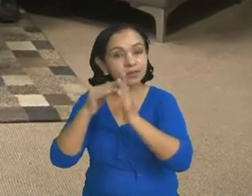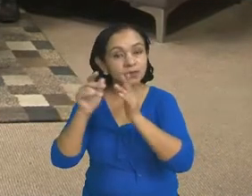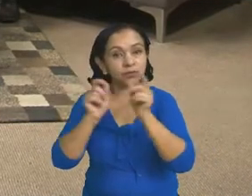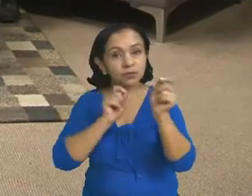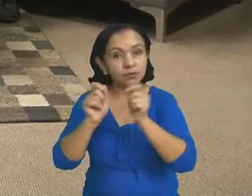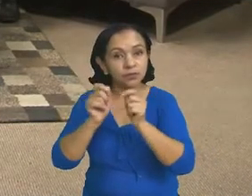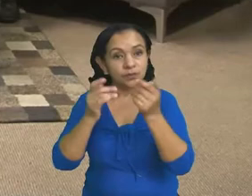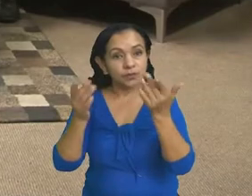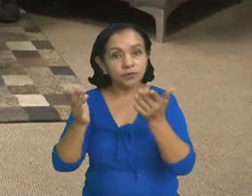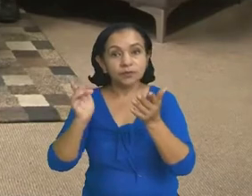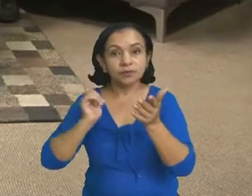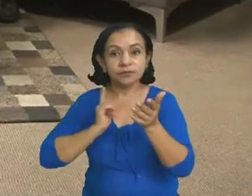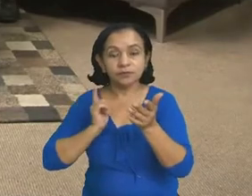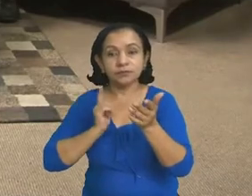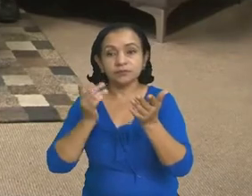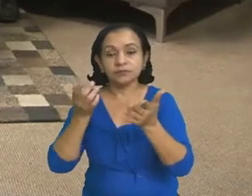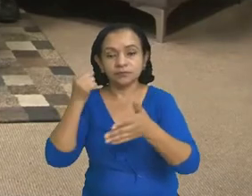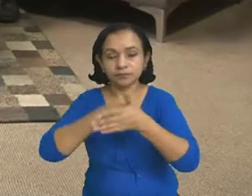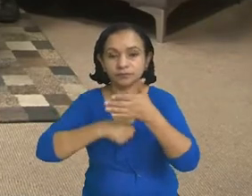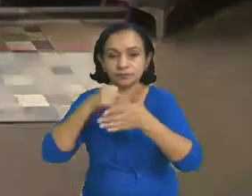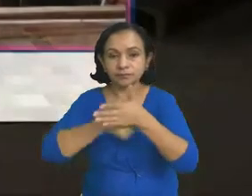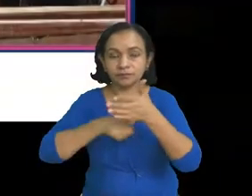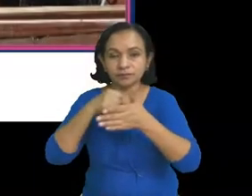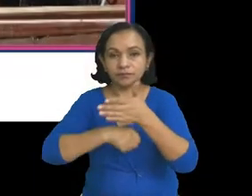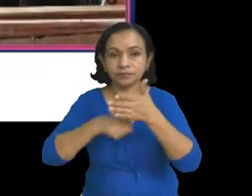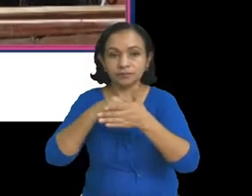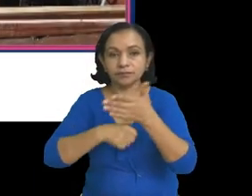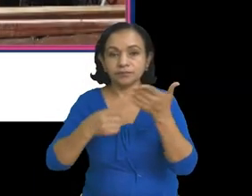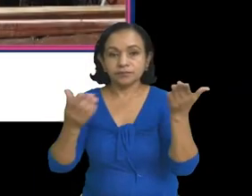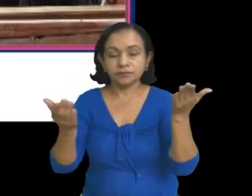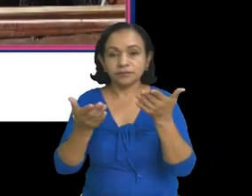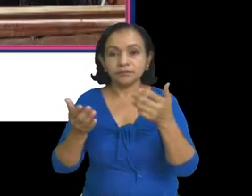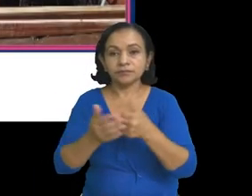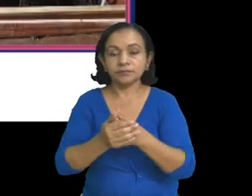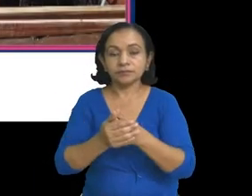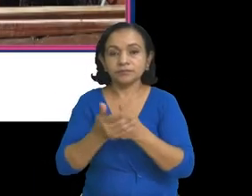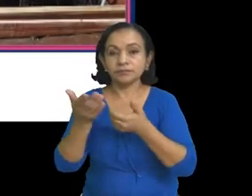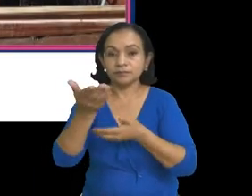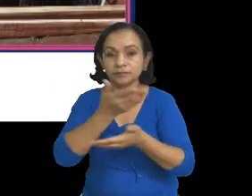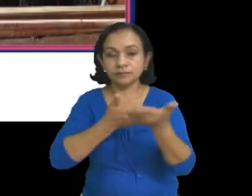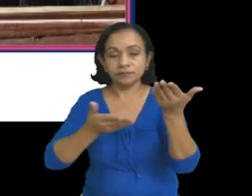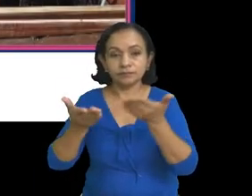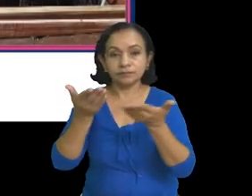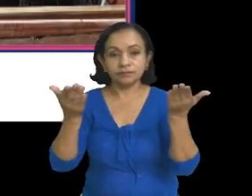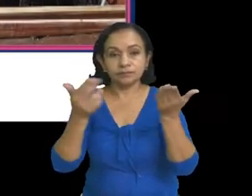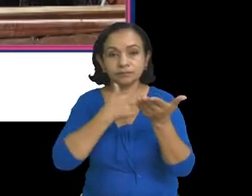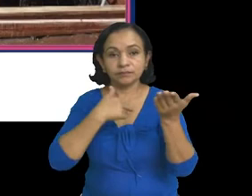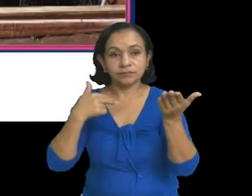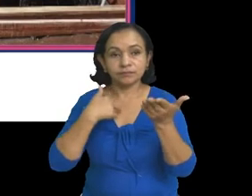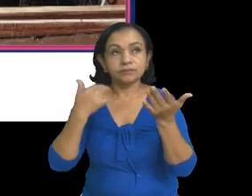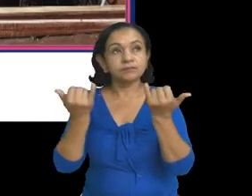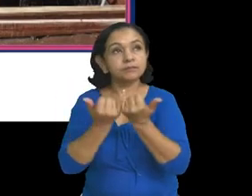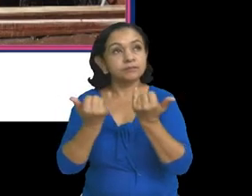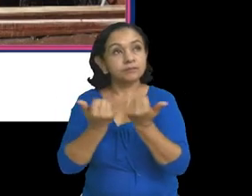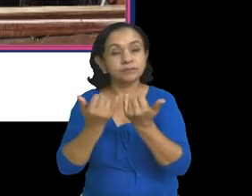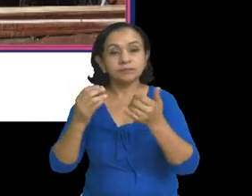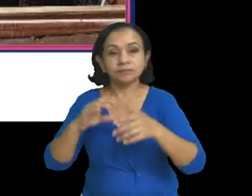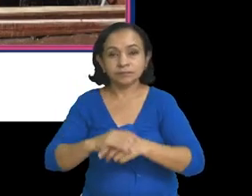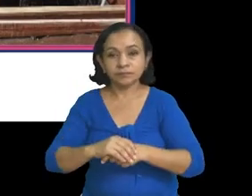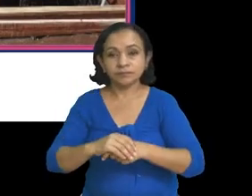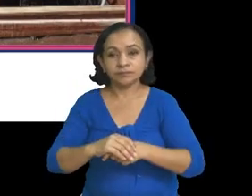tendrá un fortalecimiento lo que es la confiabilidad en el suministro, lo que es la ciudad